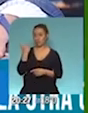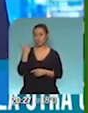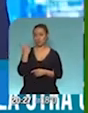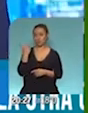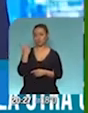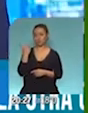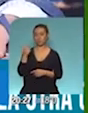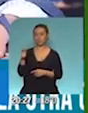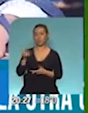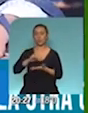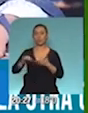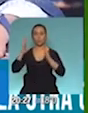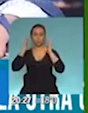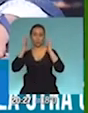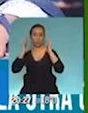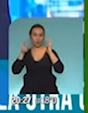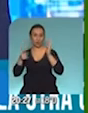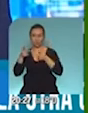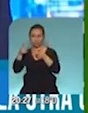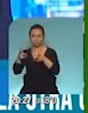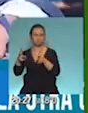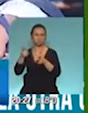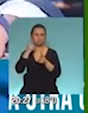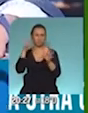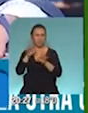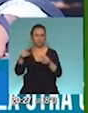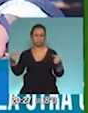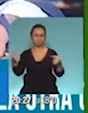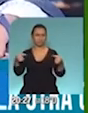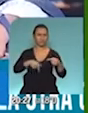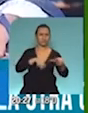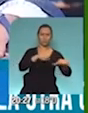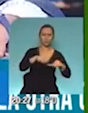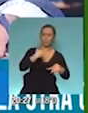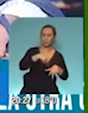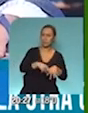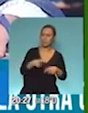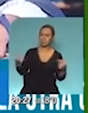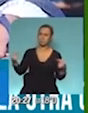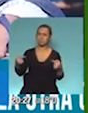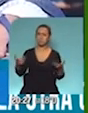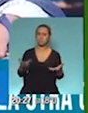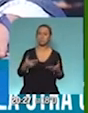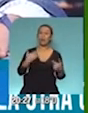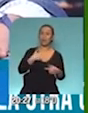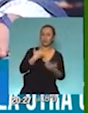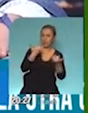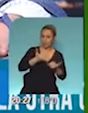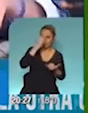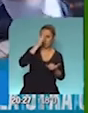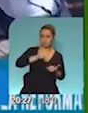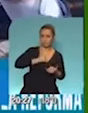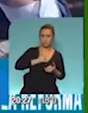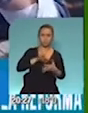en el 2021 a raíz de un golpe de Estado. Es sumamente grave, digamos, lo que dijo